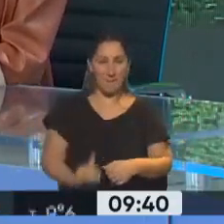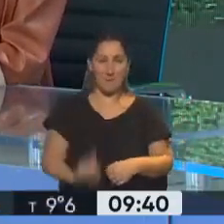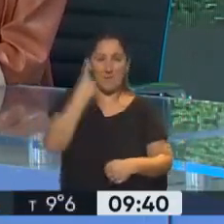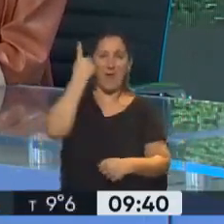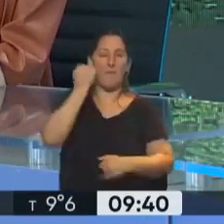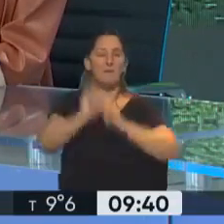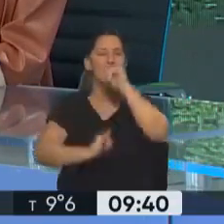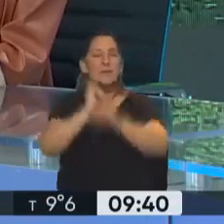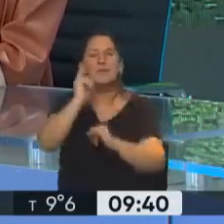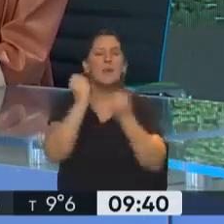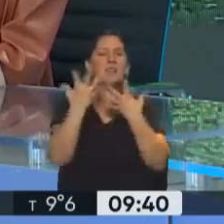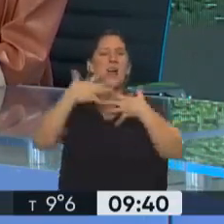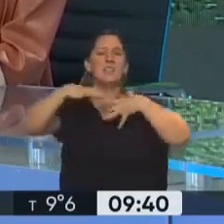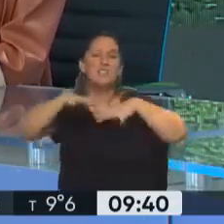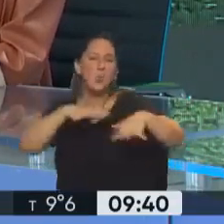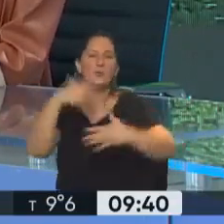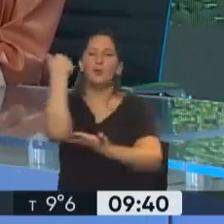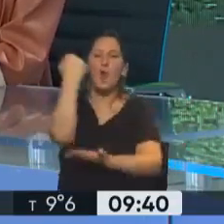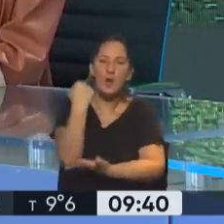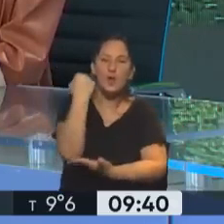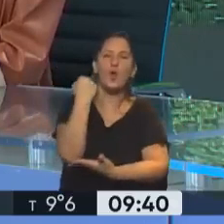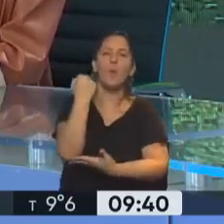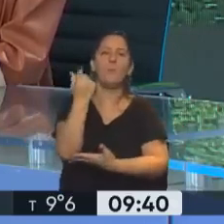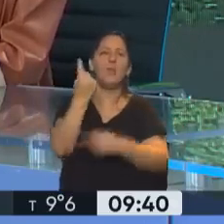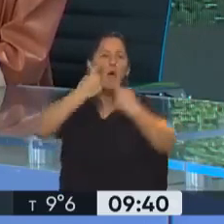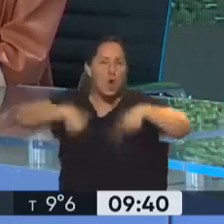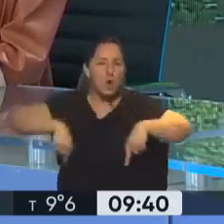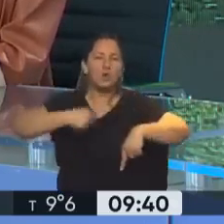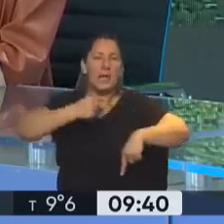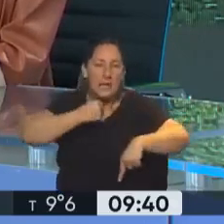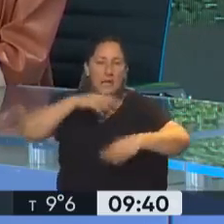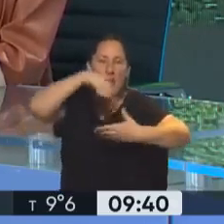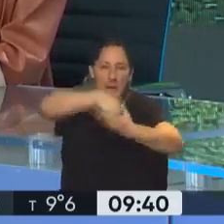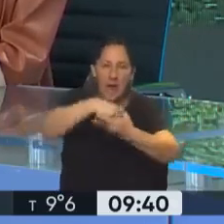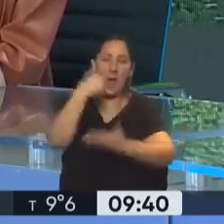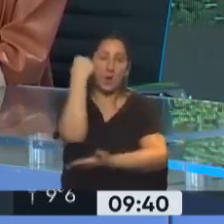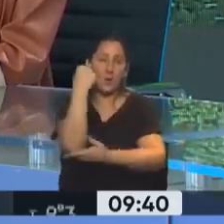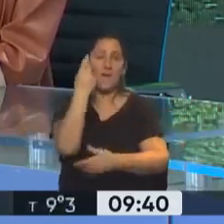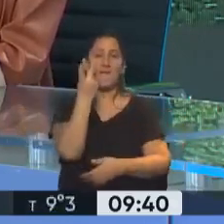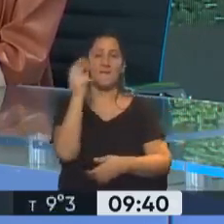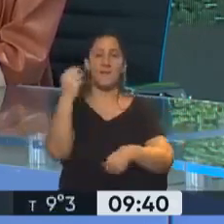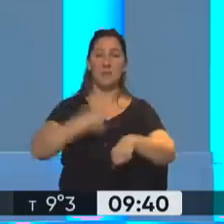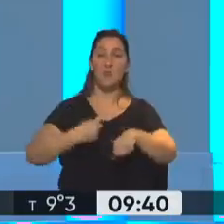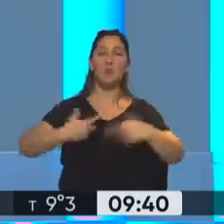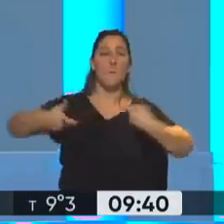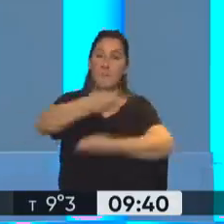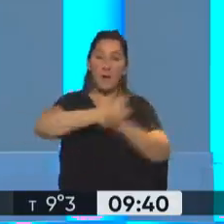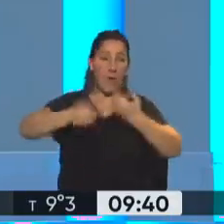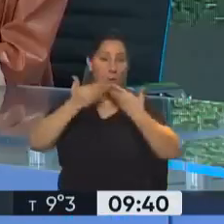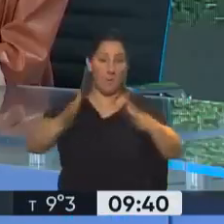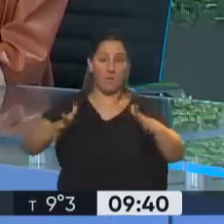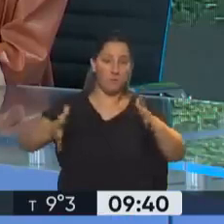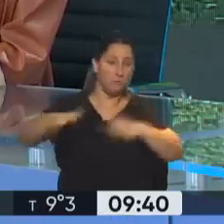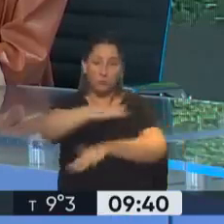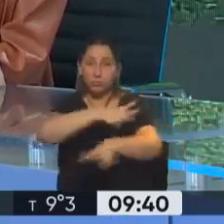sus impresiones acerca de lo que quiere imprimirle la economía argentina y dentro de 20 minutos sobre los mercados ahí